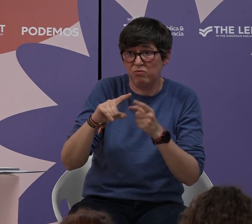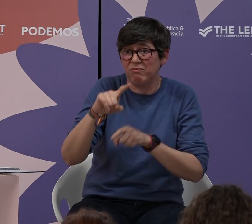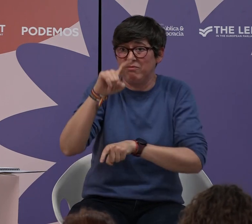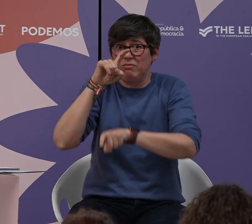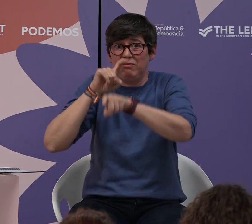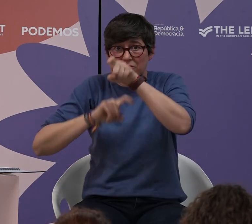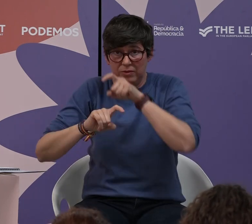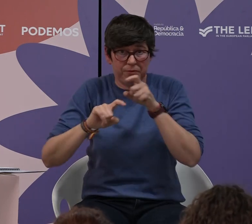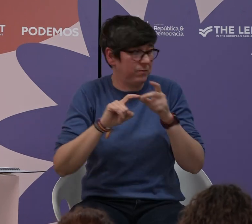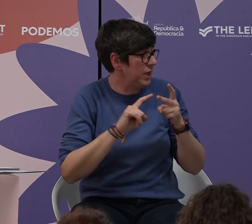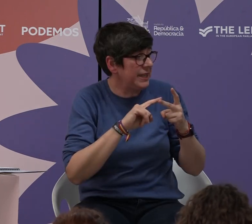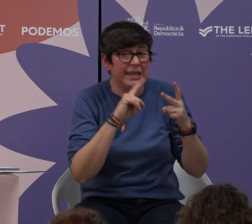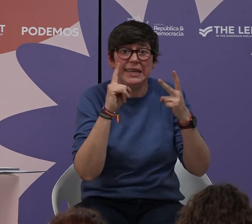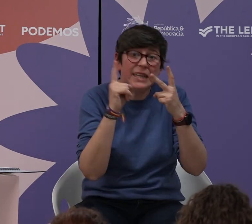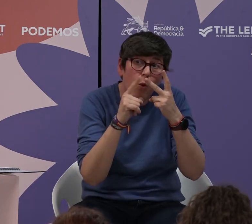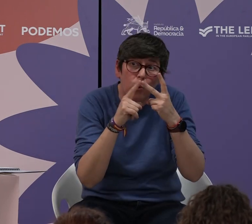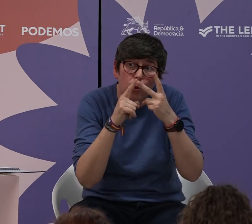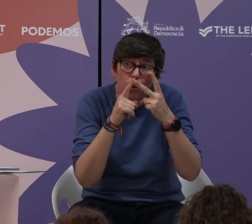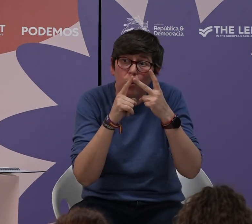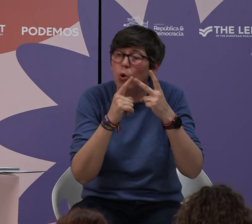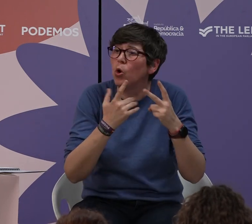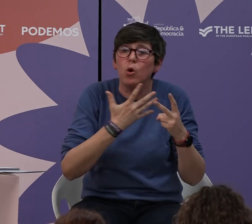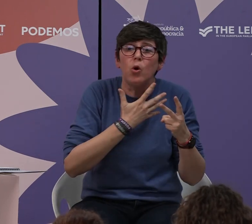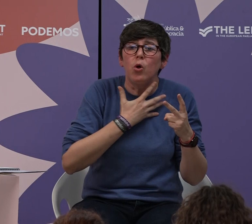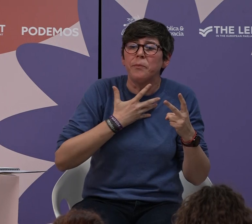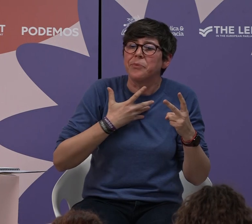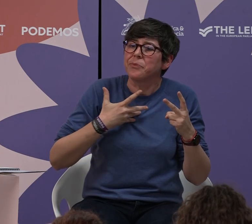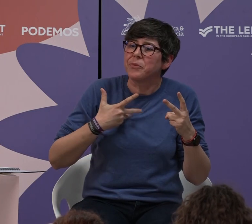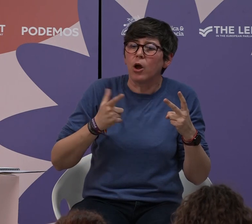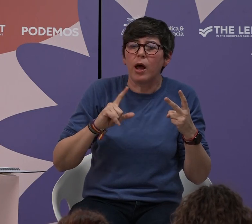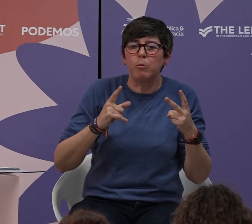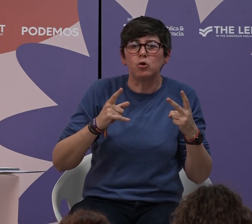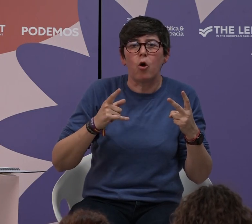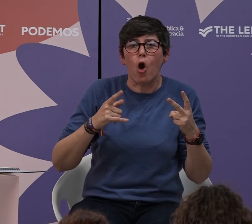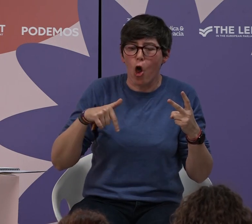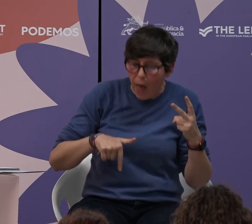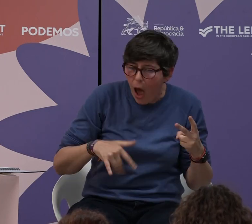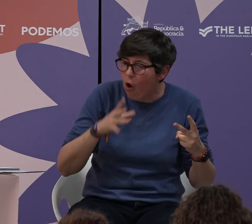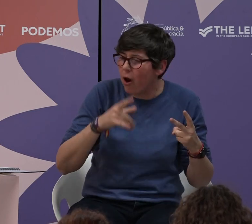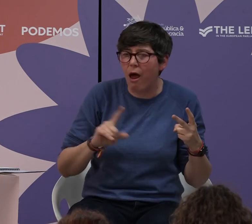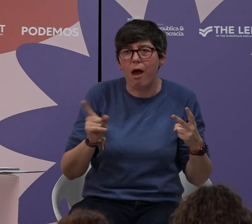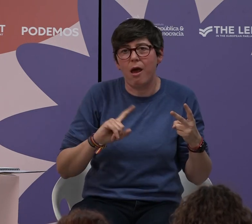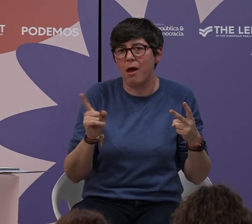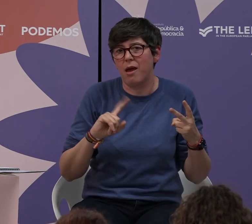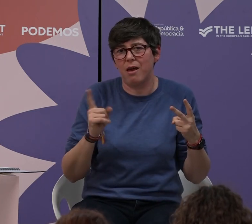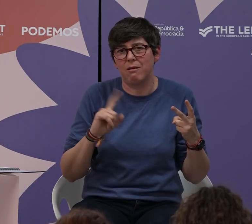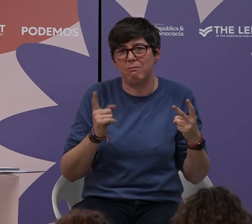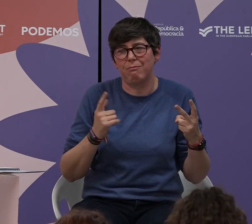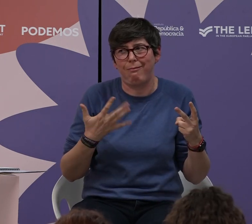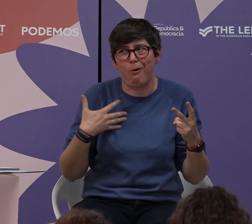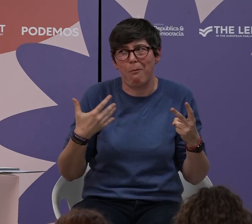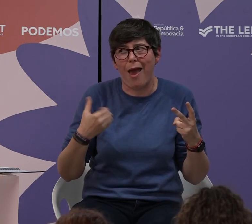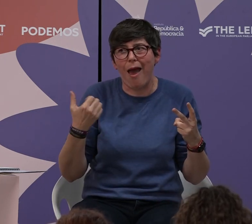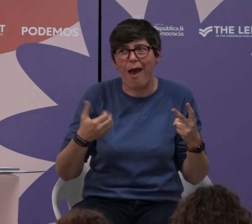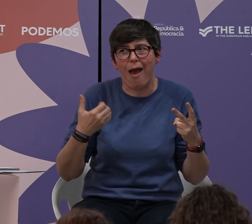derrotarlas y que no vuelvan Y en segundo lugar lo que no queremos es lo de